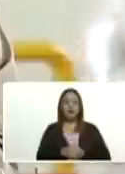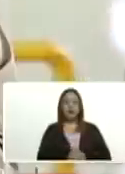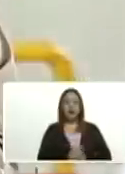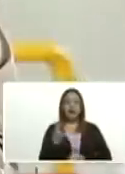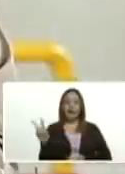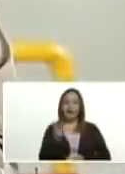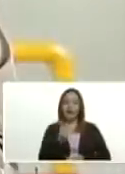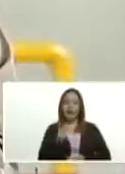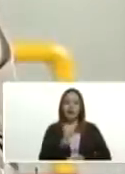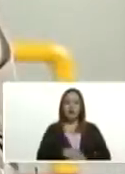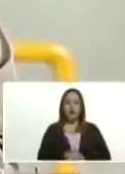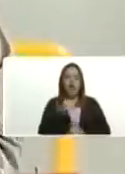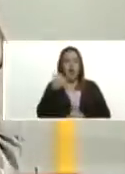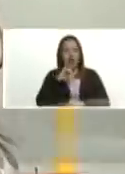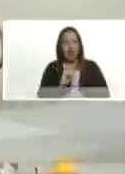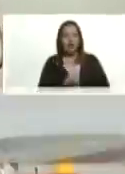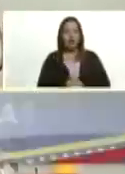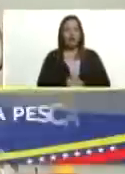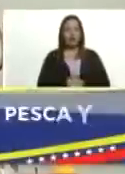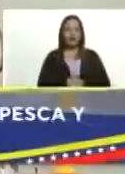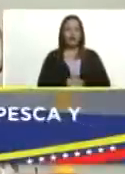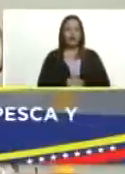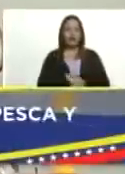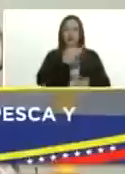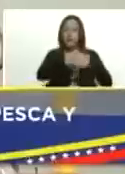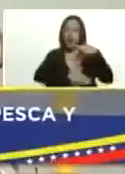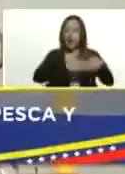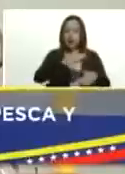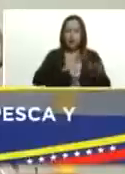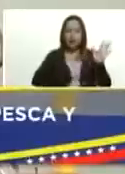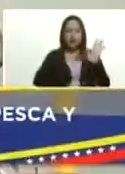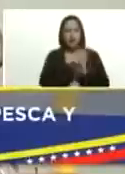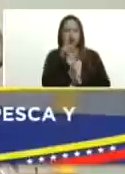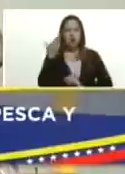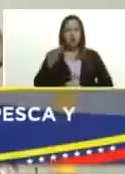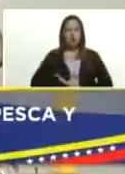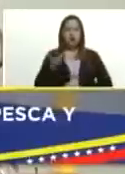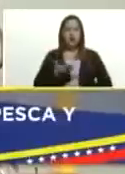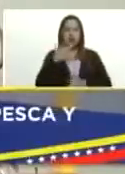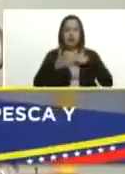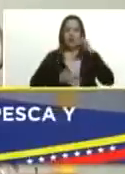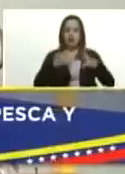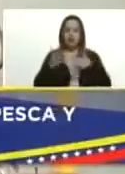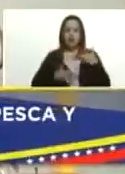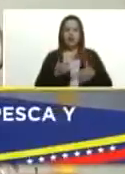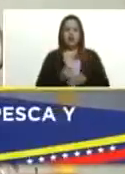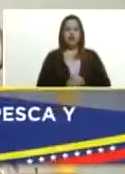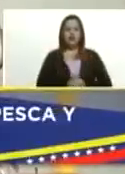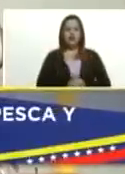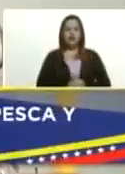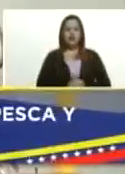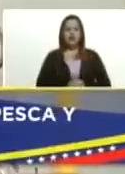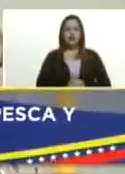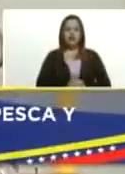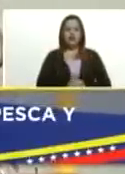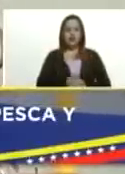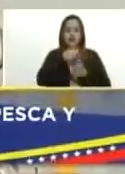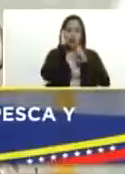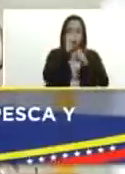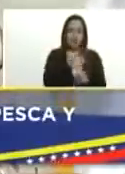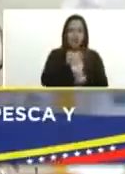Venezuela ha venido dando pasos de crecimiento importantes en la actividad de